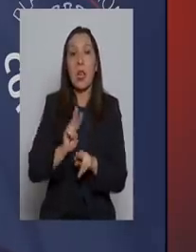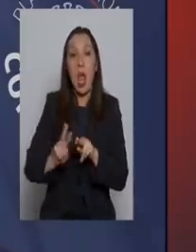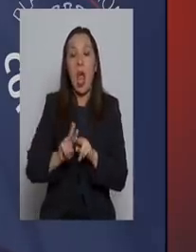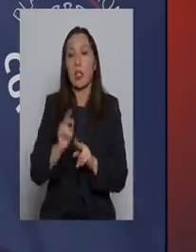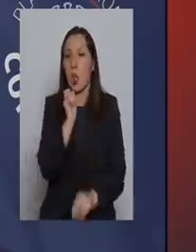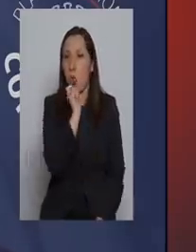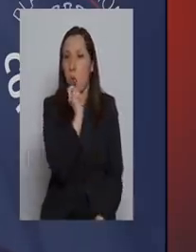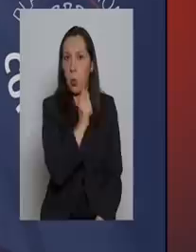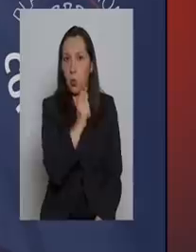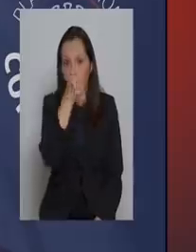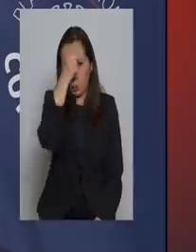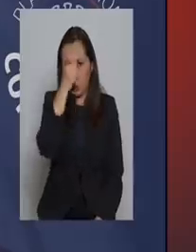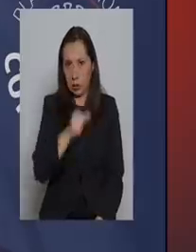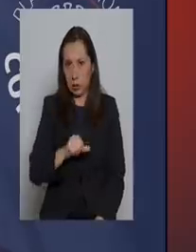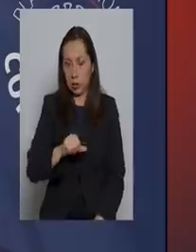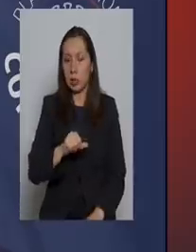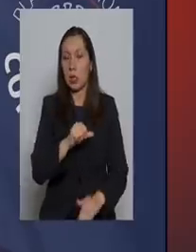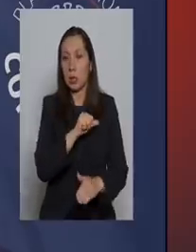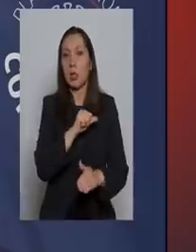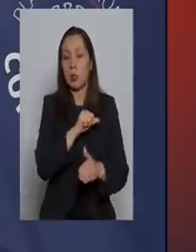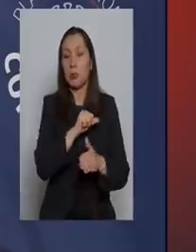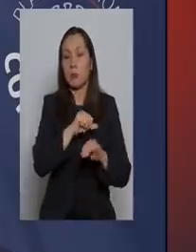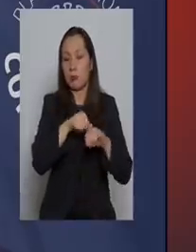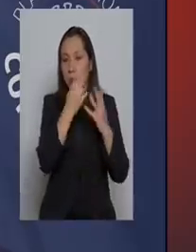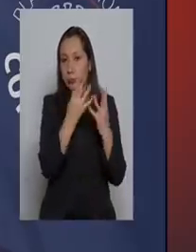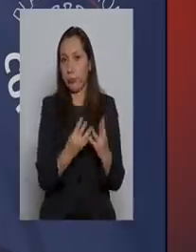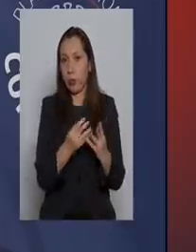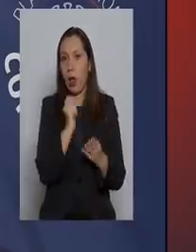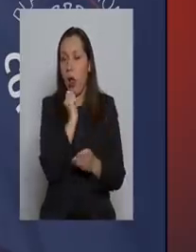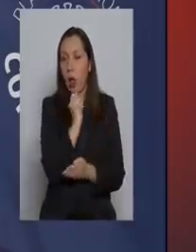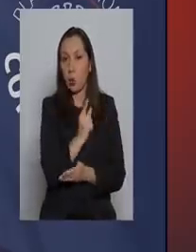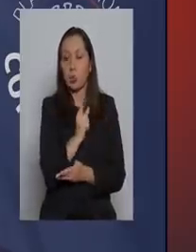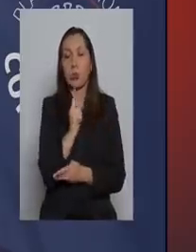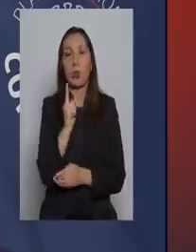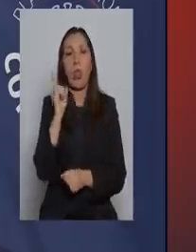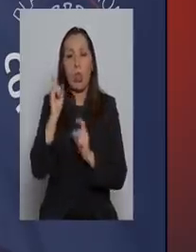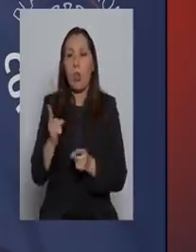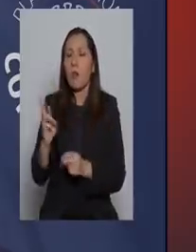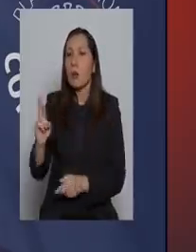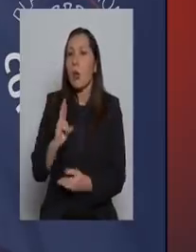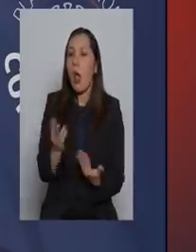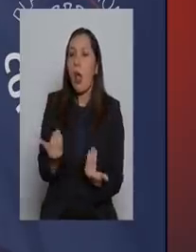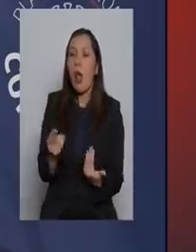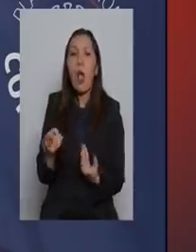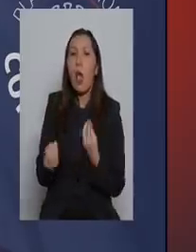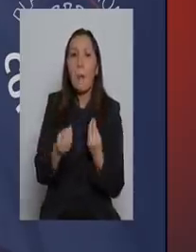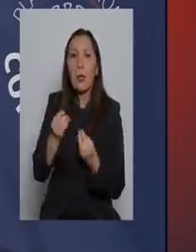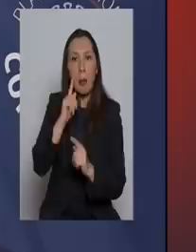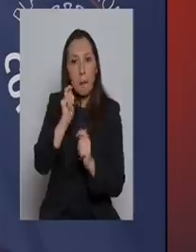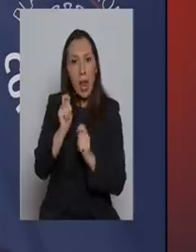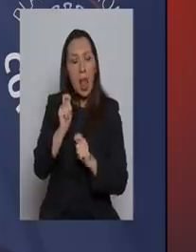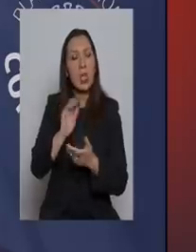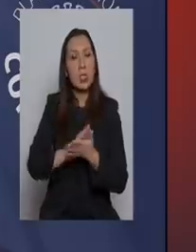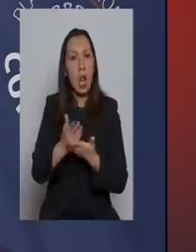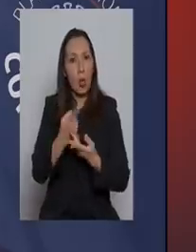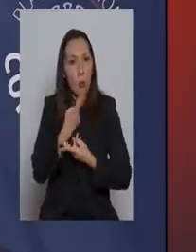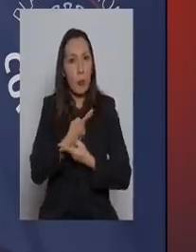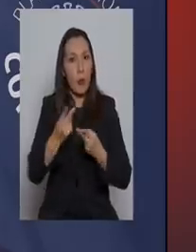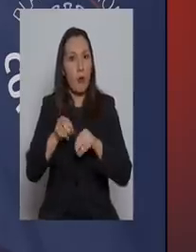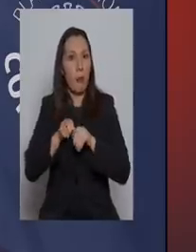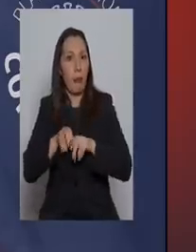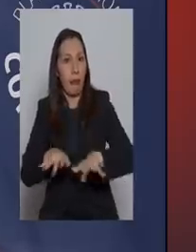una denuncia penal, criminal, para obligarlo a responder, ¿no es cierto?, de los riesgos de salud pública que